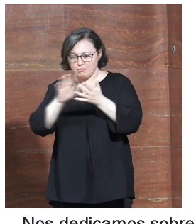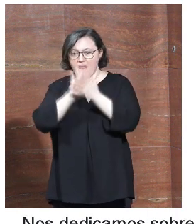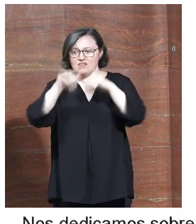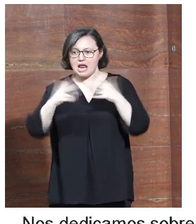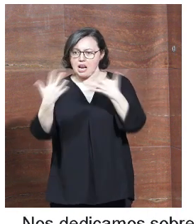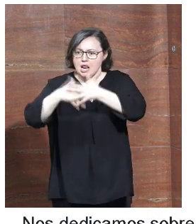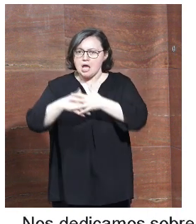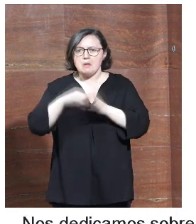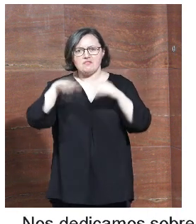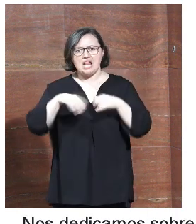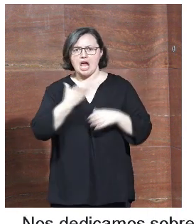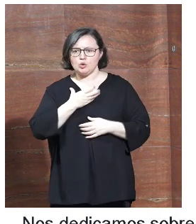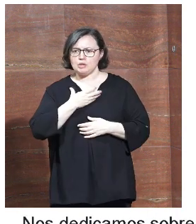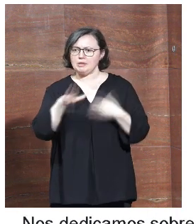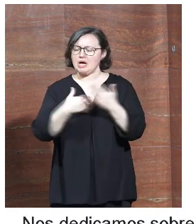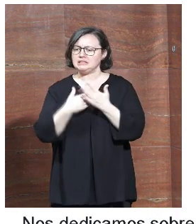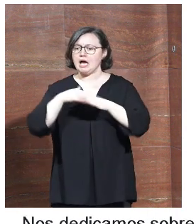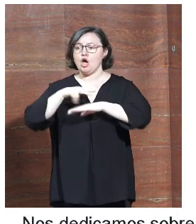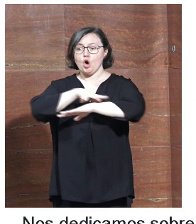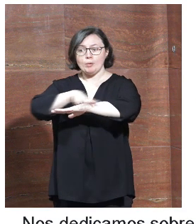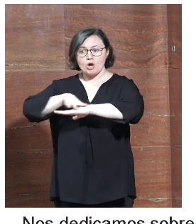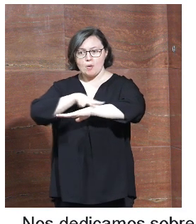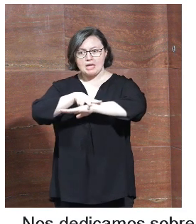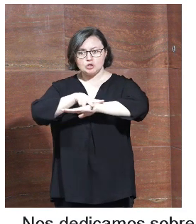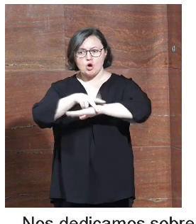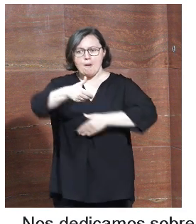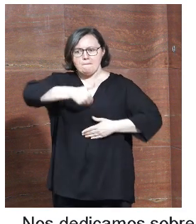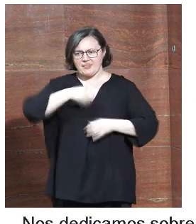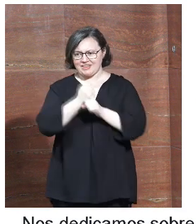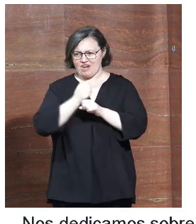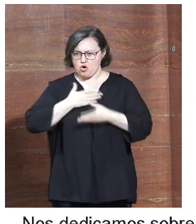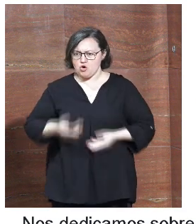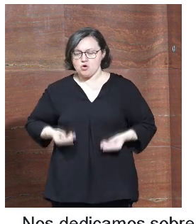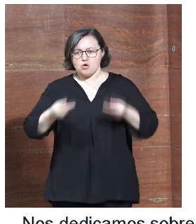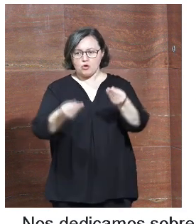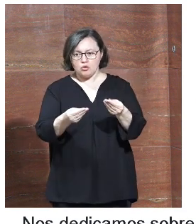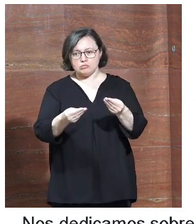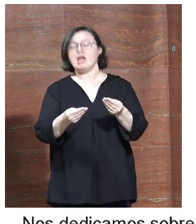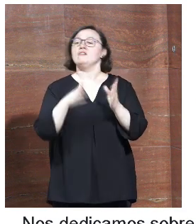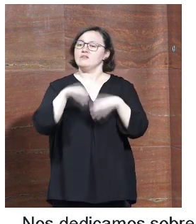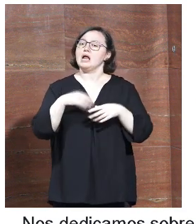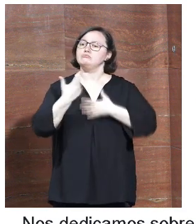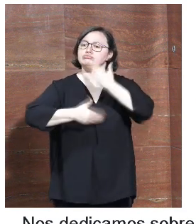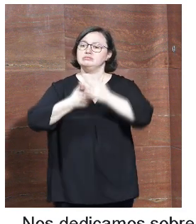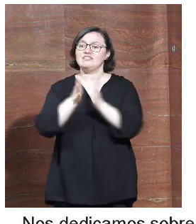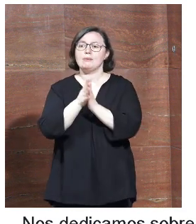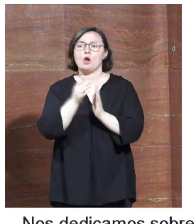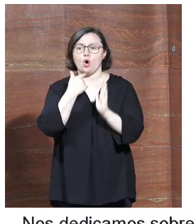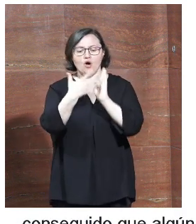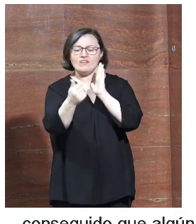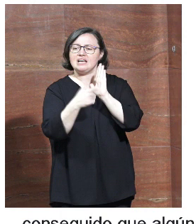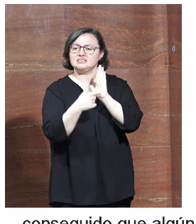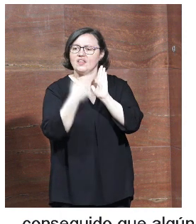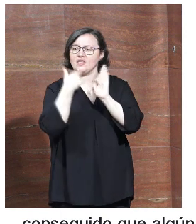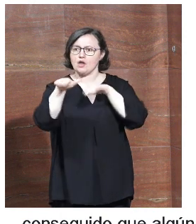ayuntamiento o el propio gobierno vasco haya solicitado nuestro trabajo, en el cual pues explícitamente hubiera